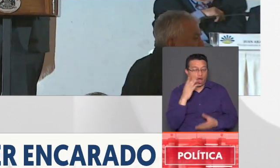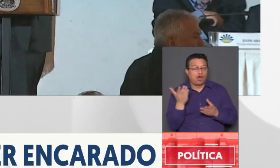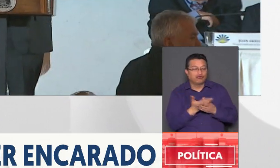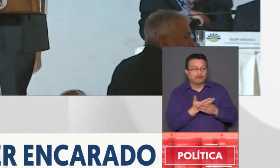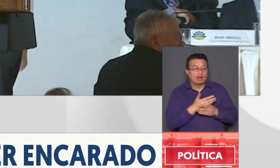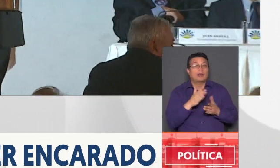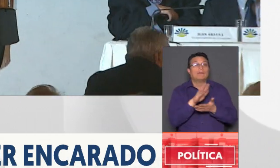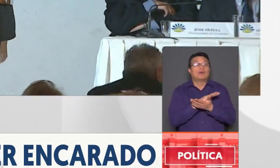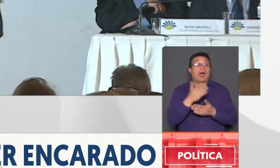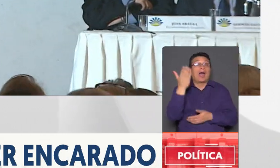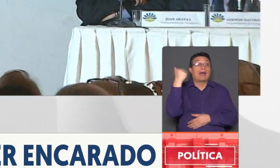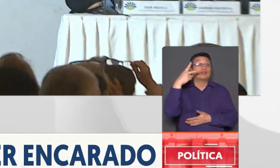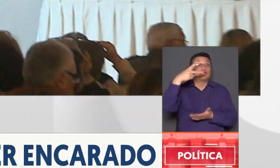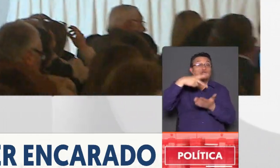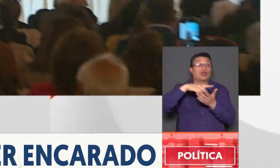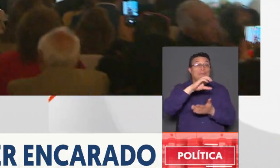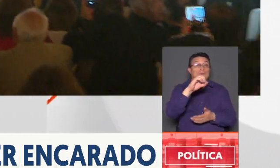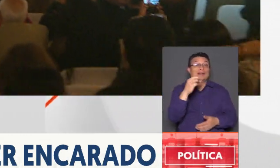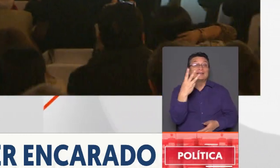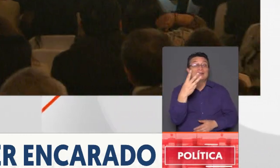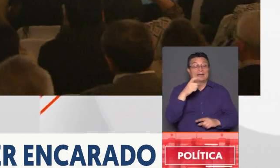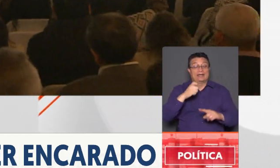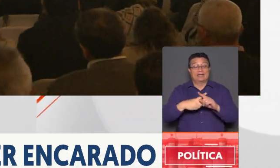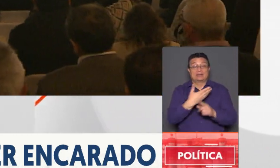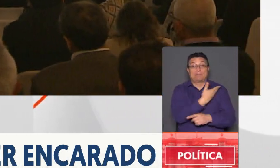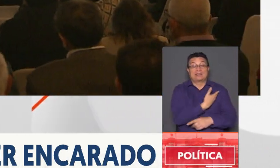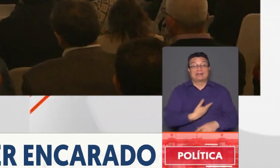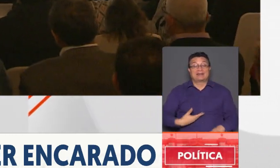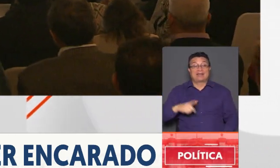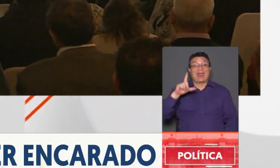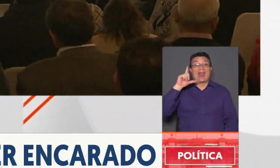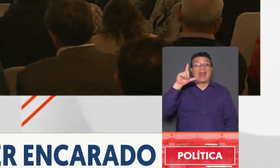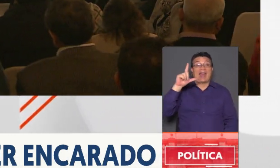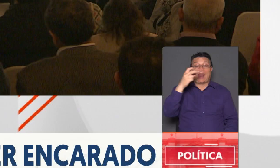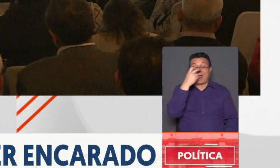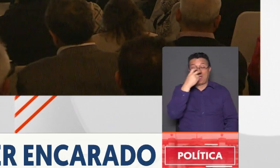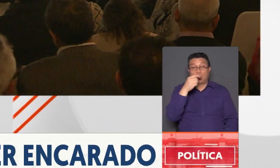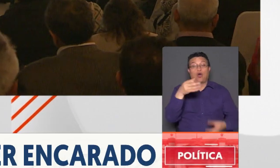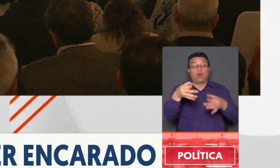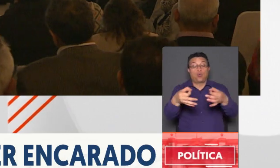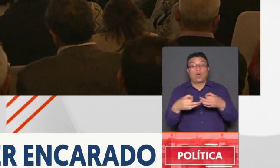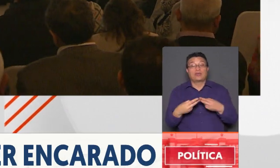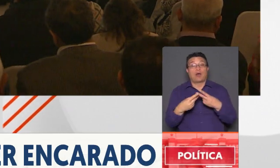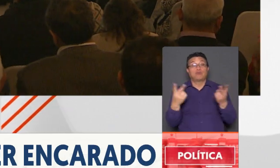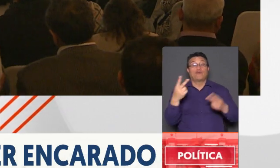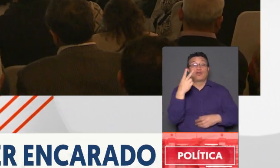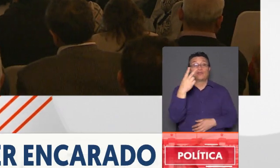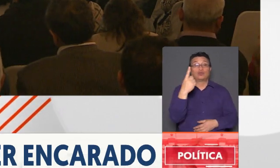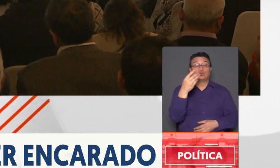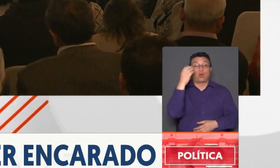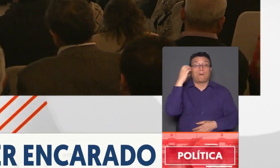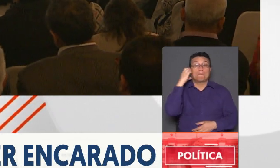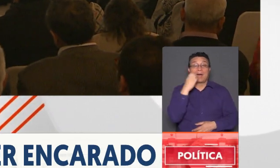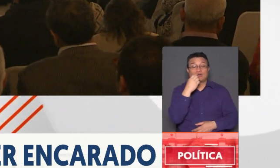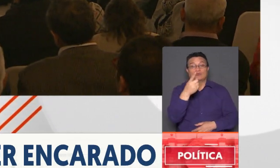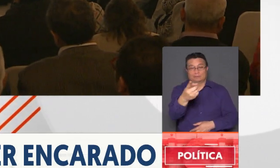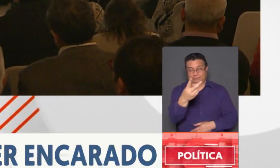en el año 2003 con el ex Presidente Lagos en la cuenta pública en el 21 de mayo, ese tiempo. ¿Ya? Esto fue lo que sucedió.